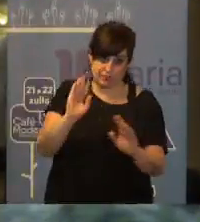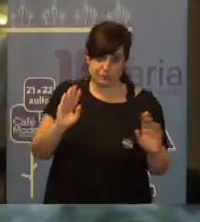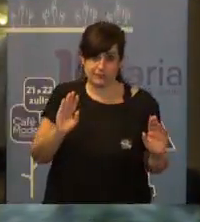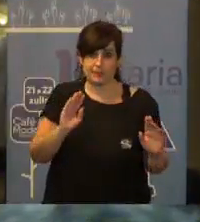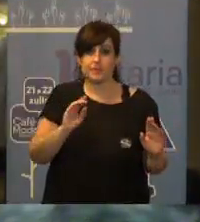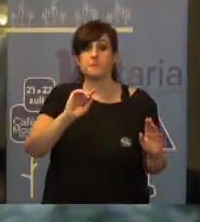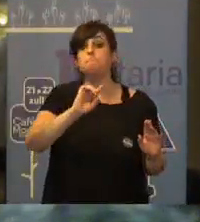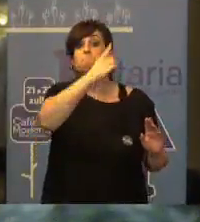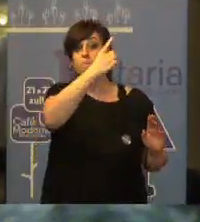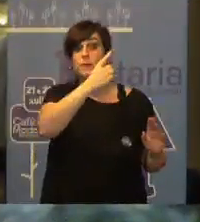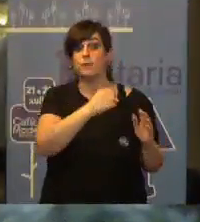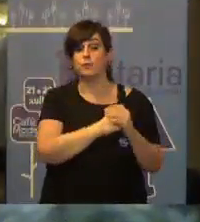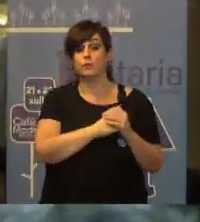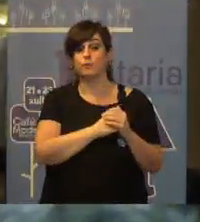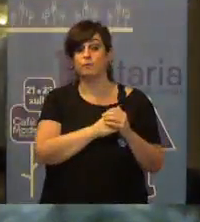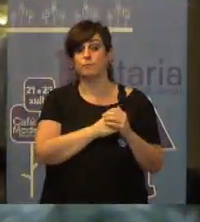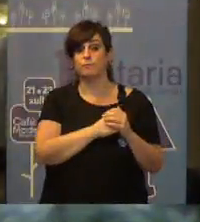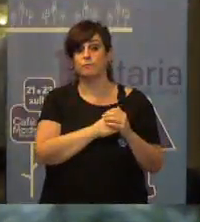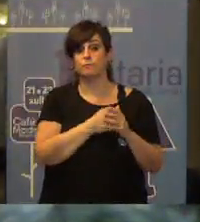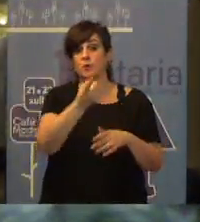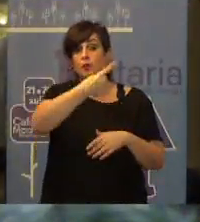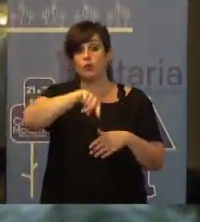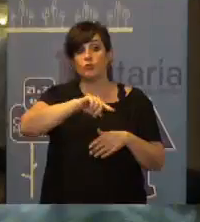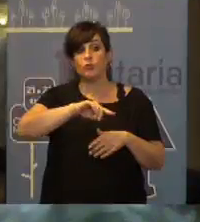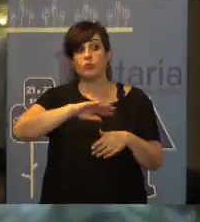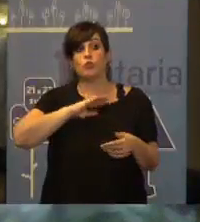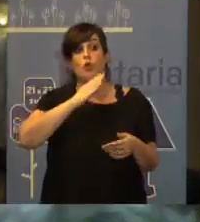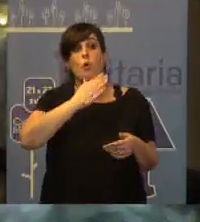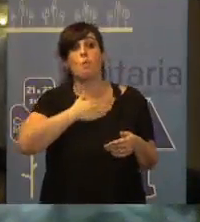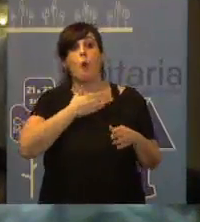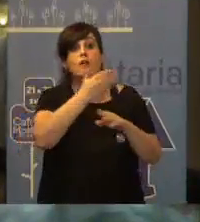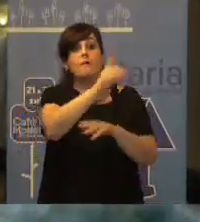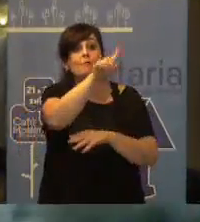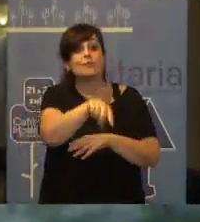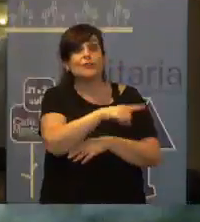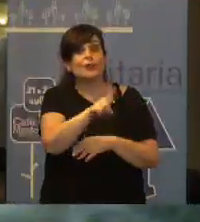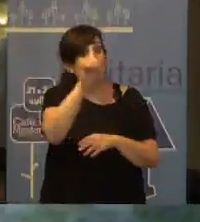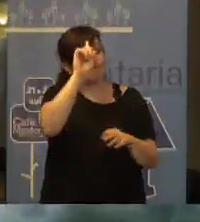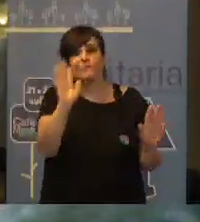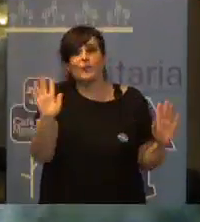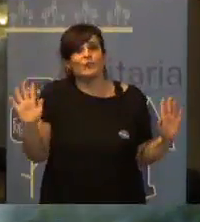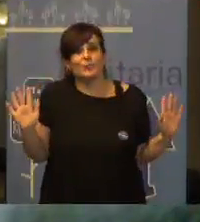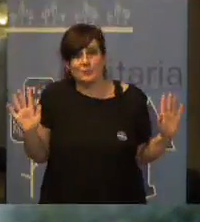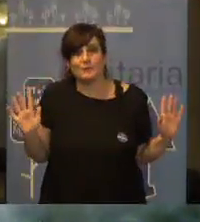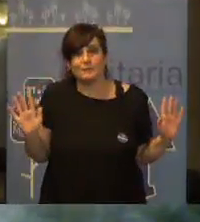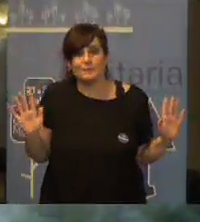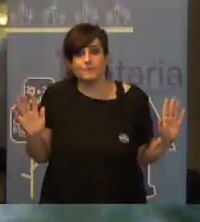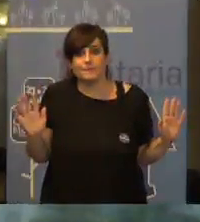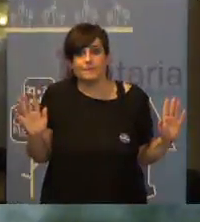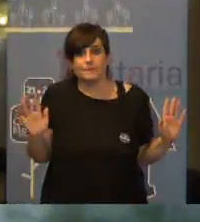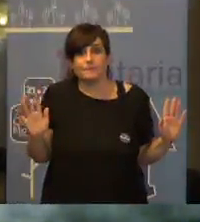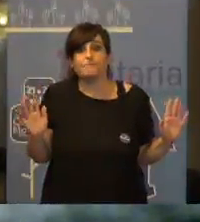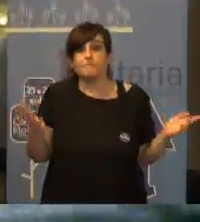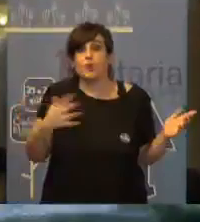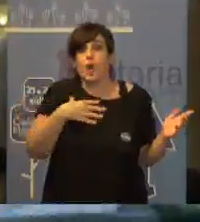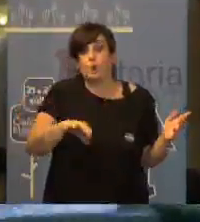Primeiro que non sabemos se queremos ir a Moaña. Non sabemos se queremos ir a Moaña. En Ferrol sería ir a